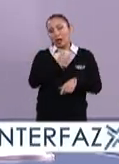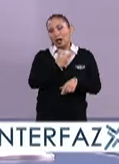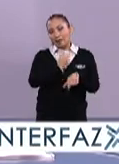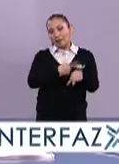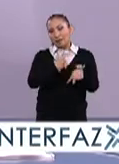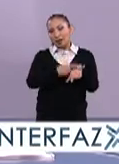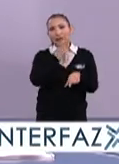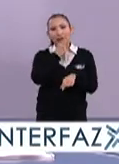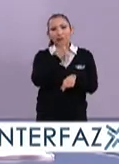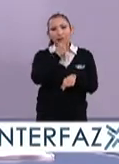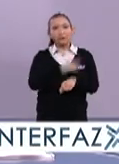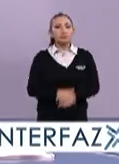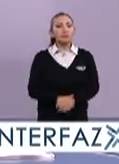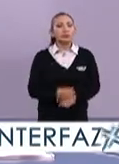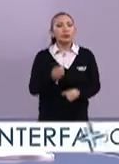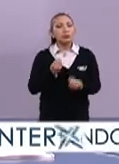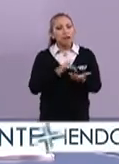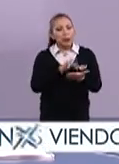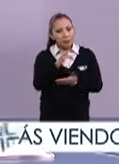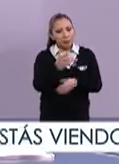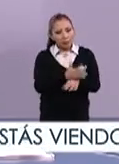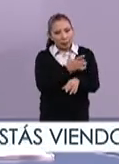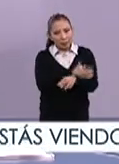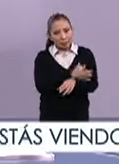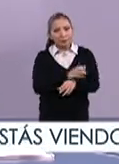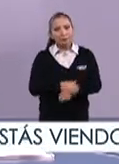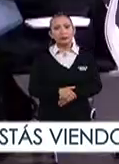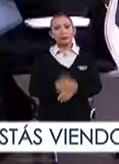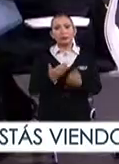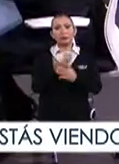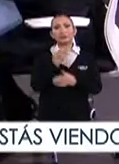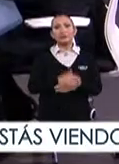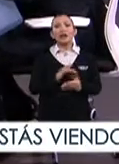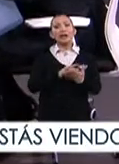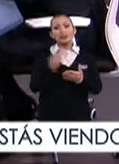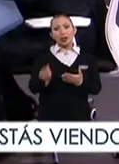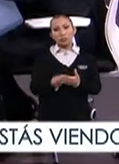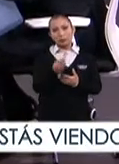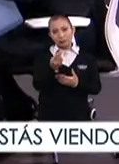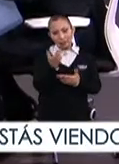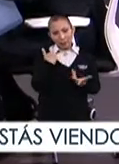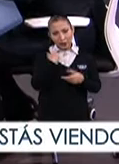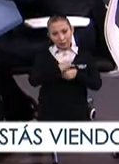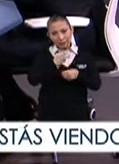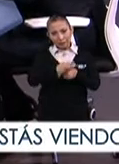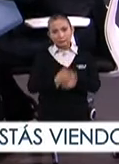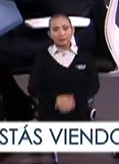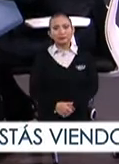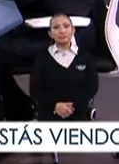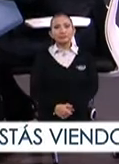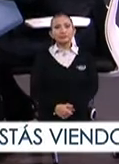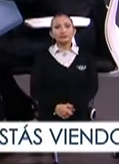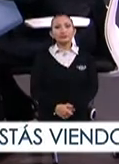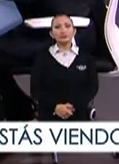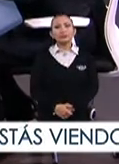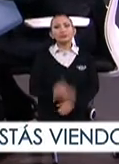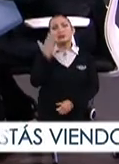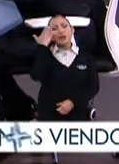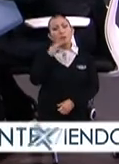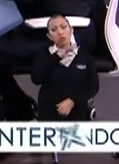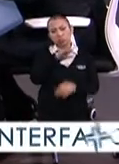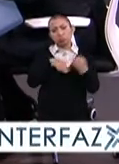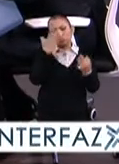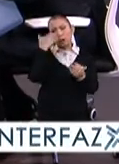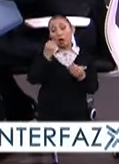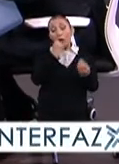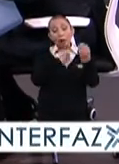que ya presentan diabetes. Muchísimas gracias por estar con nosotros esta mañana. Gracias a ustedes por la invitación. Un placer, gracias a ti. Sabemos todos